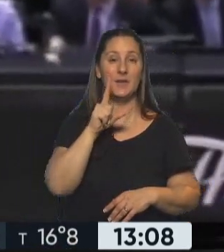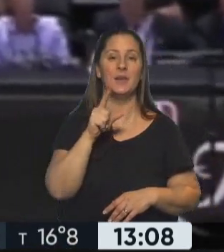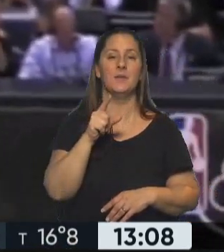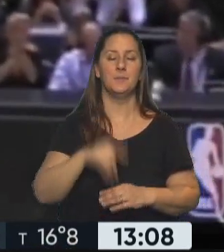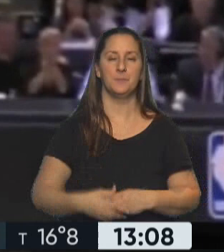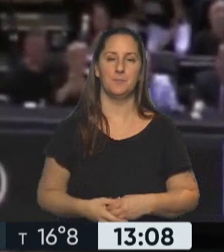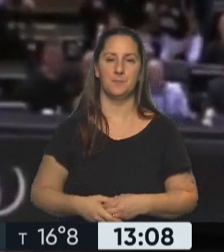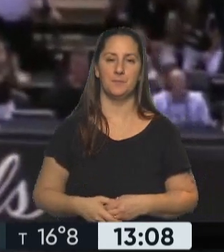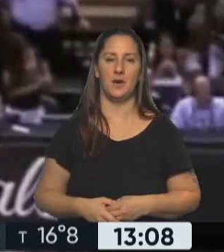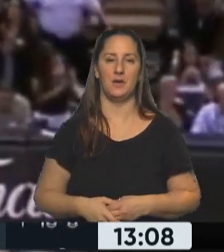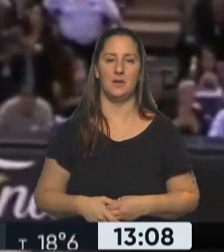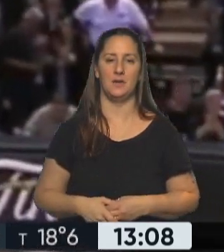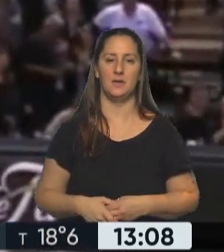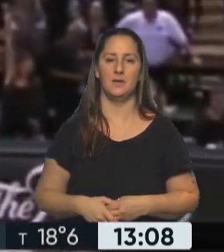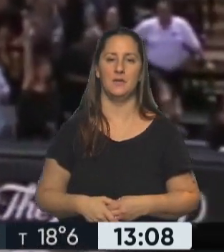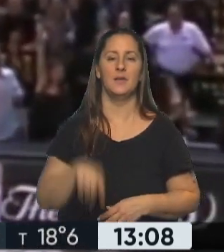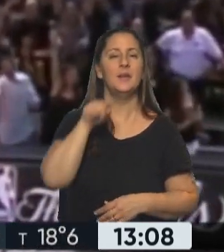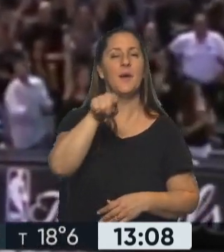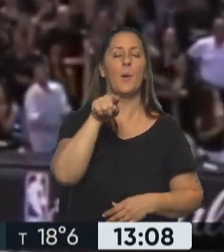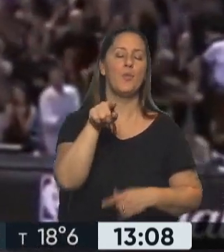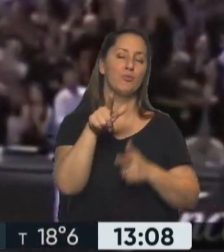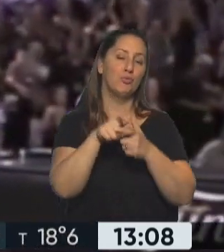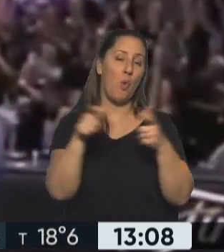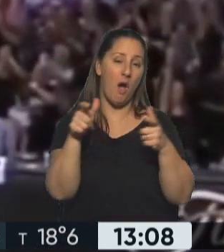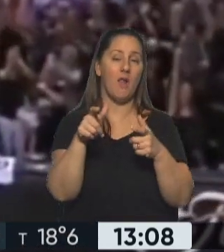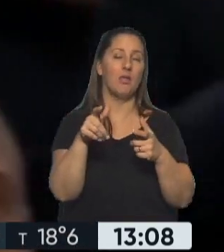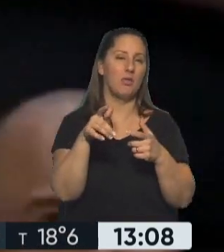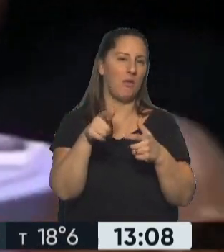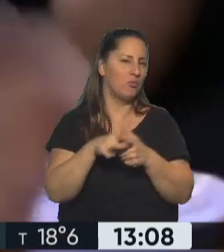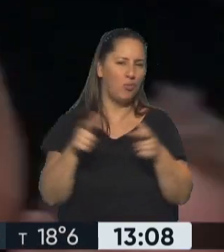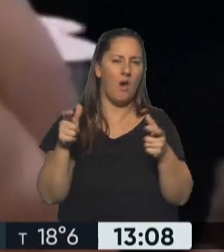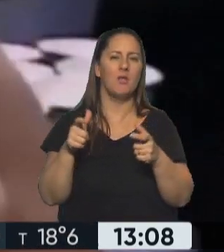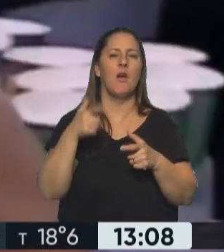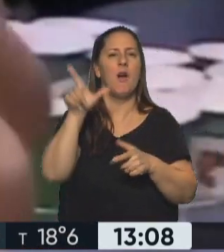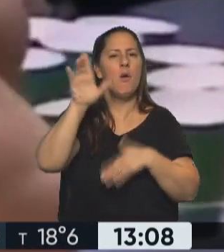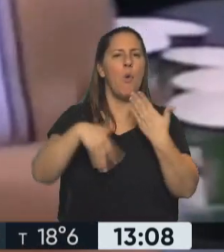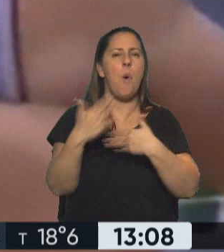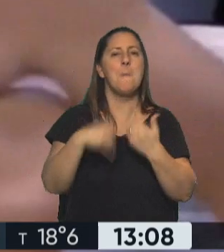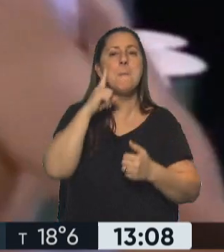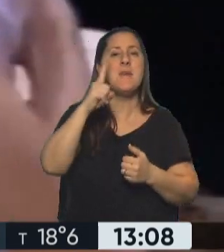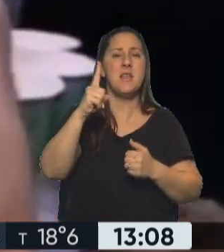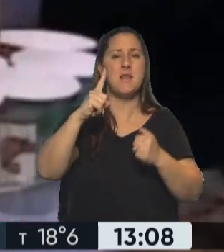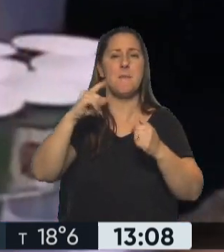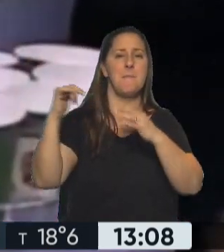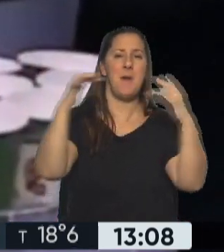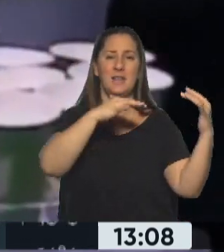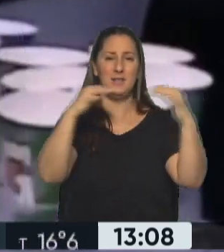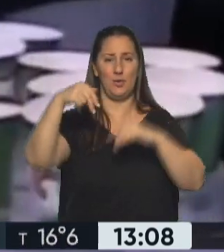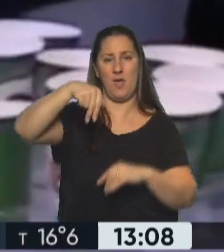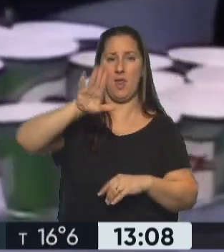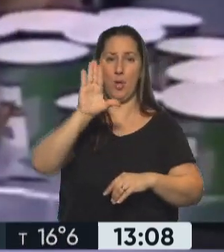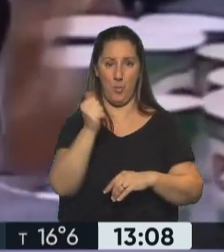tiene, a ver, sobre todo el beneficio y ser uno de los privilegiados que jugó más de 1000 partidos en la NBA.